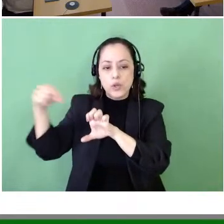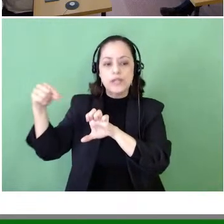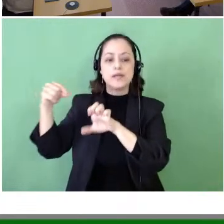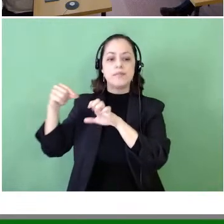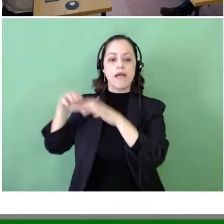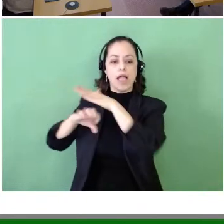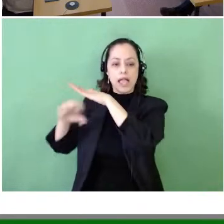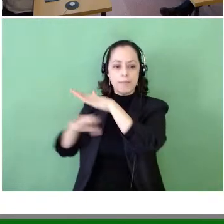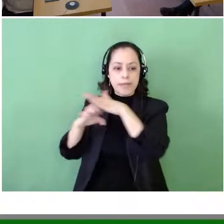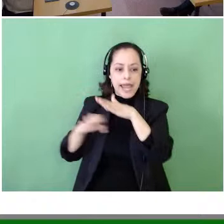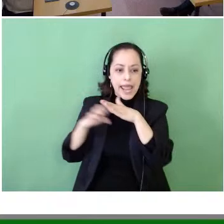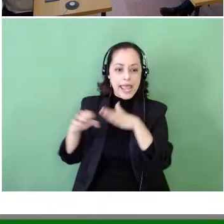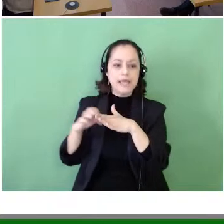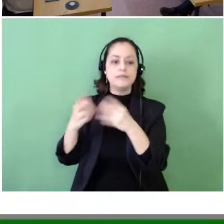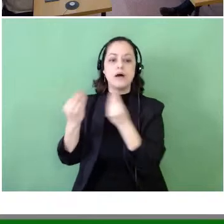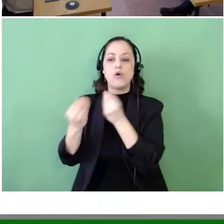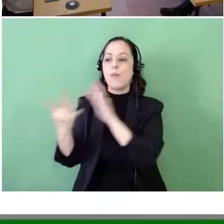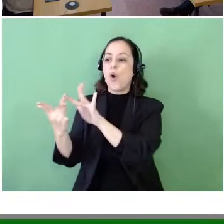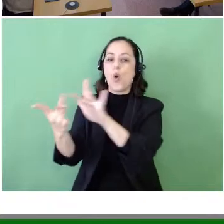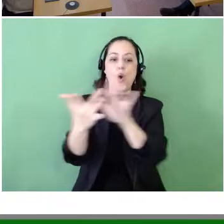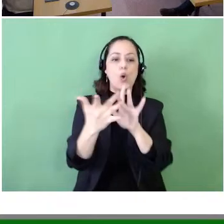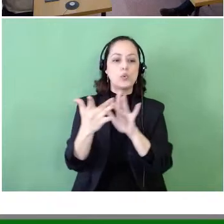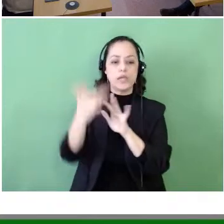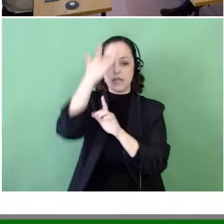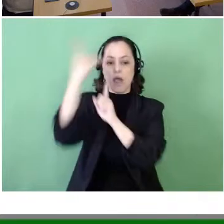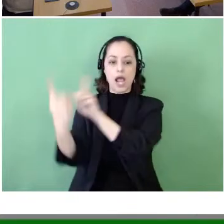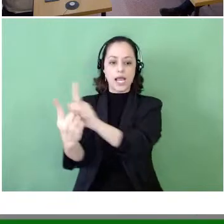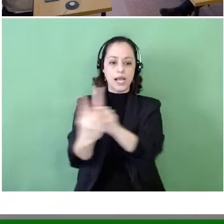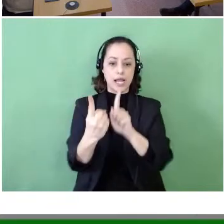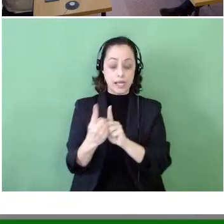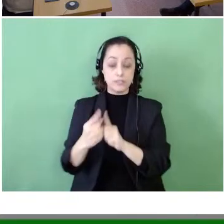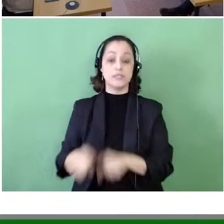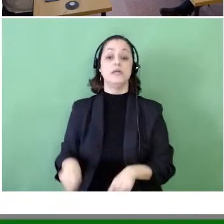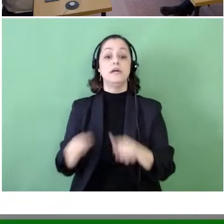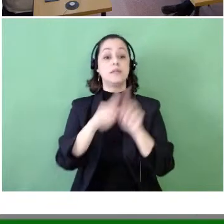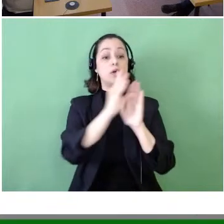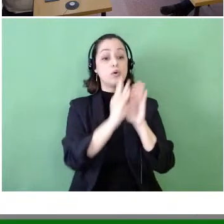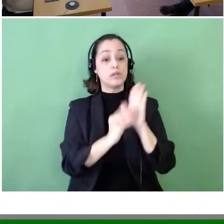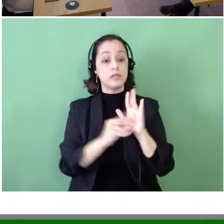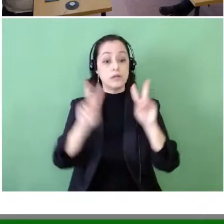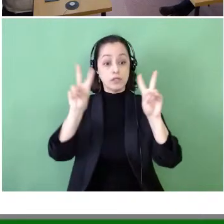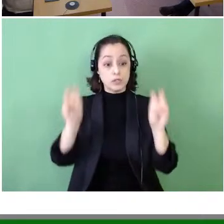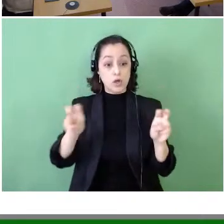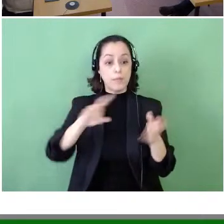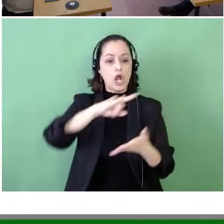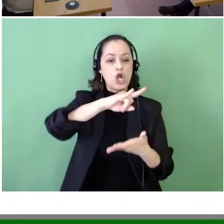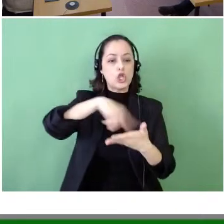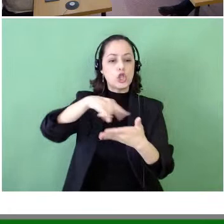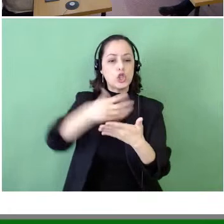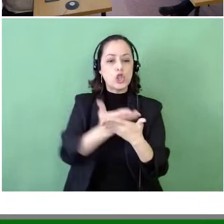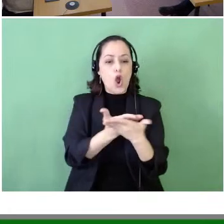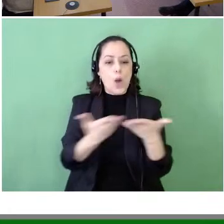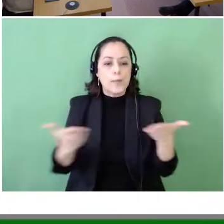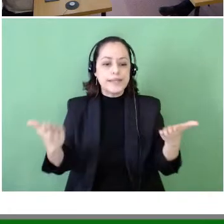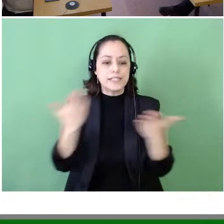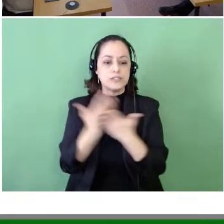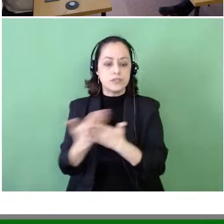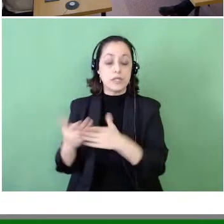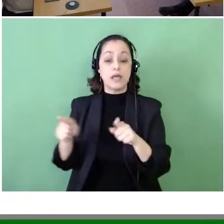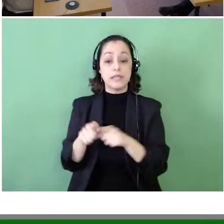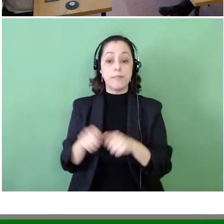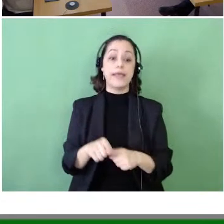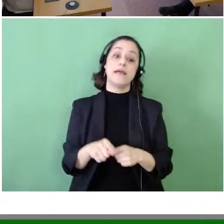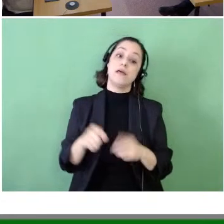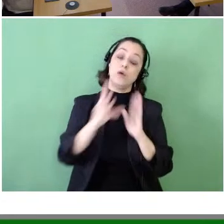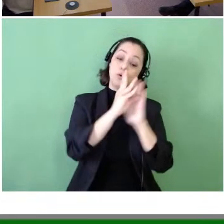captación de clientes. Y contenidos acerca de documentación, contenidos específicos de lenguas, de portugués y de